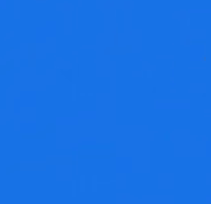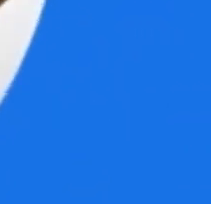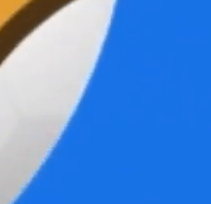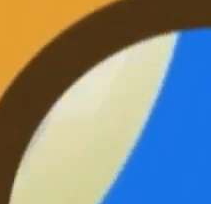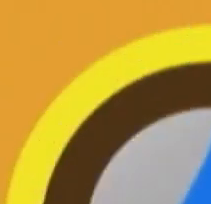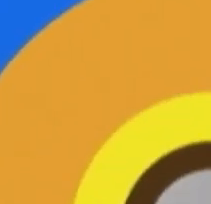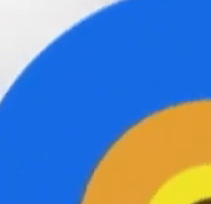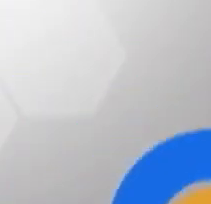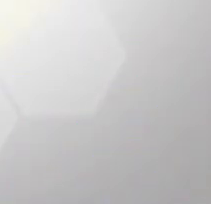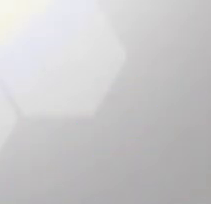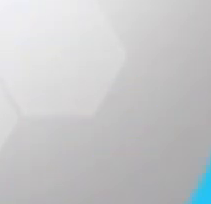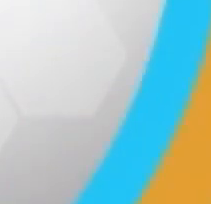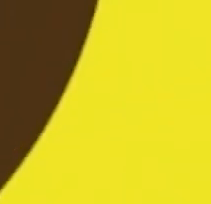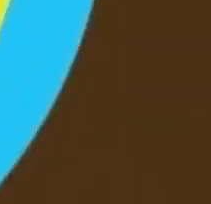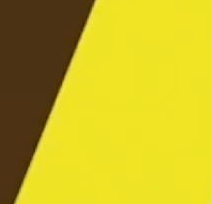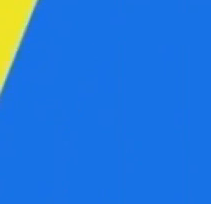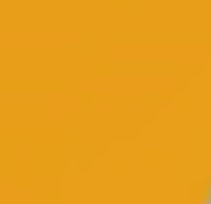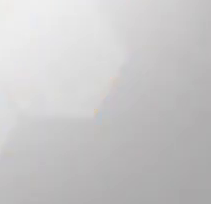Costa Rica es